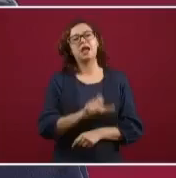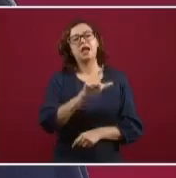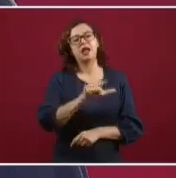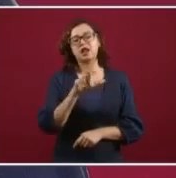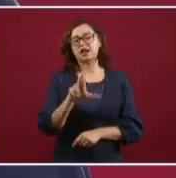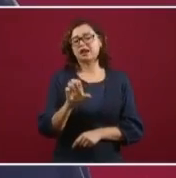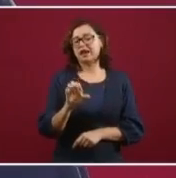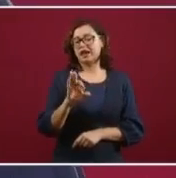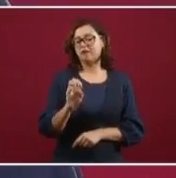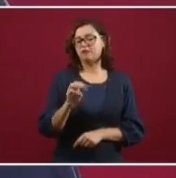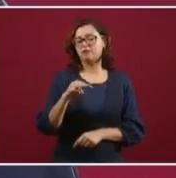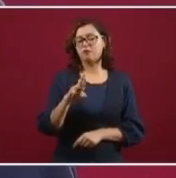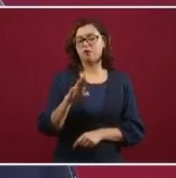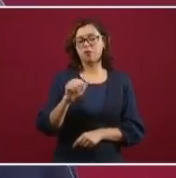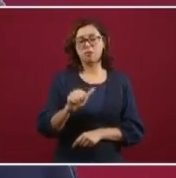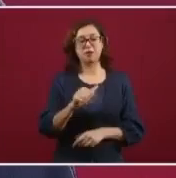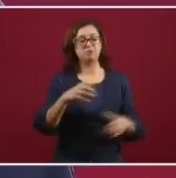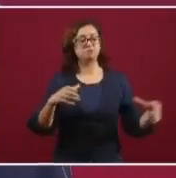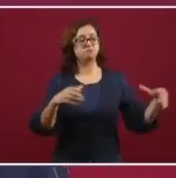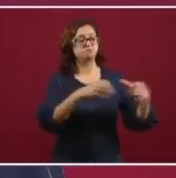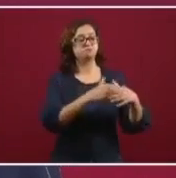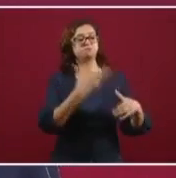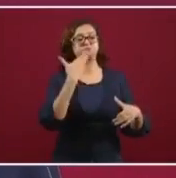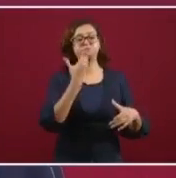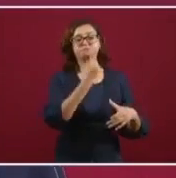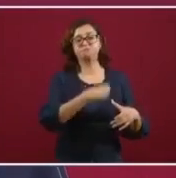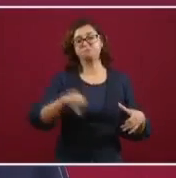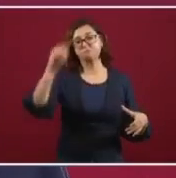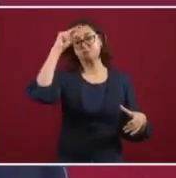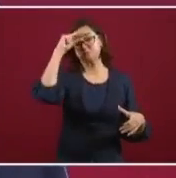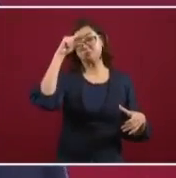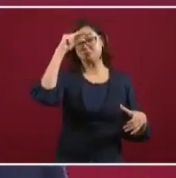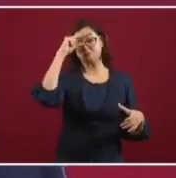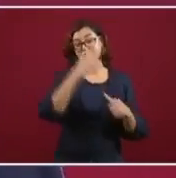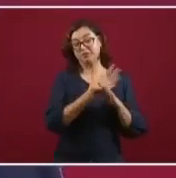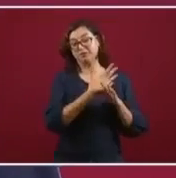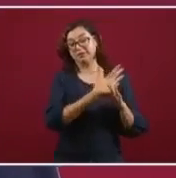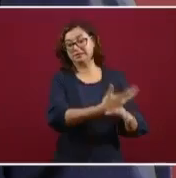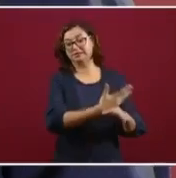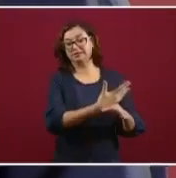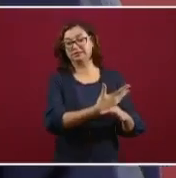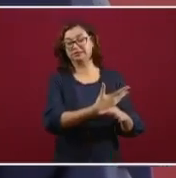y los intelectuales de ahora